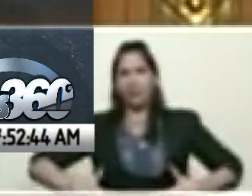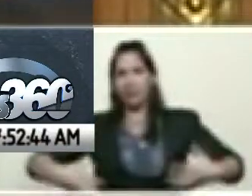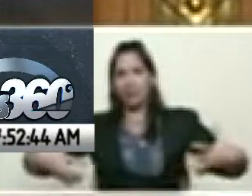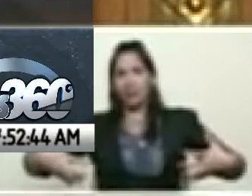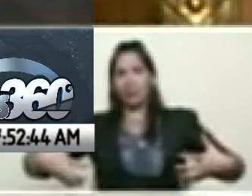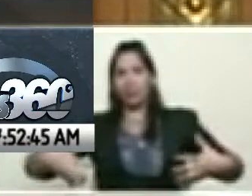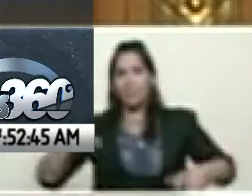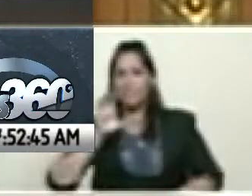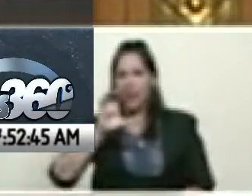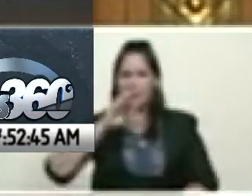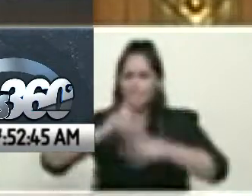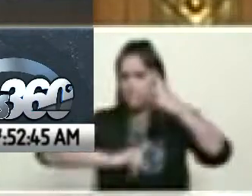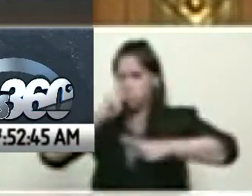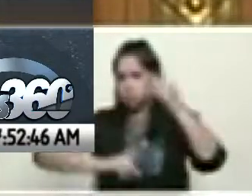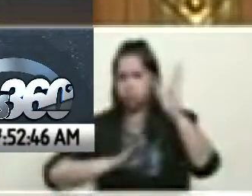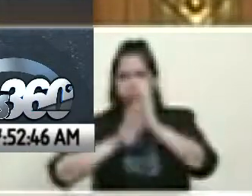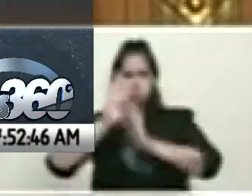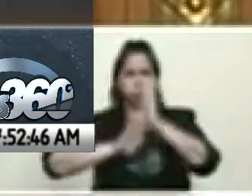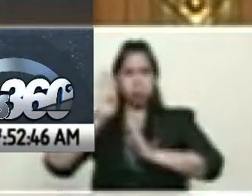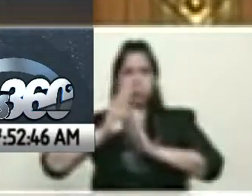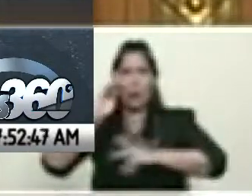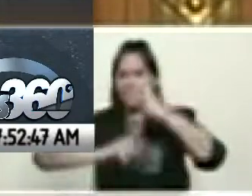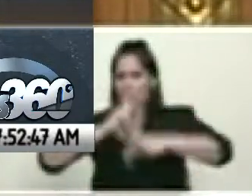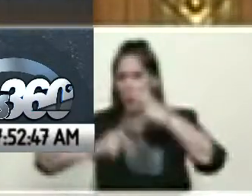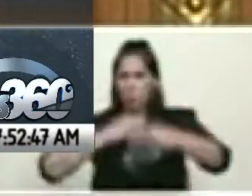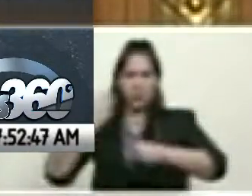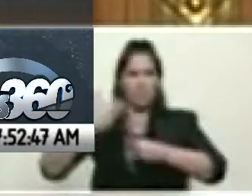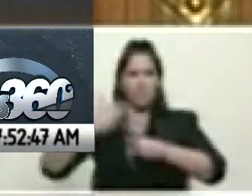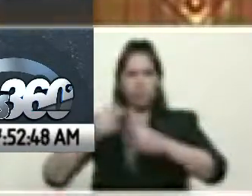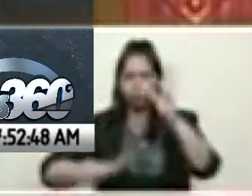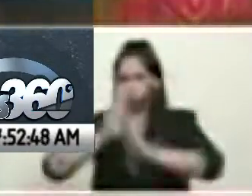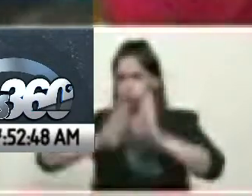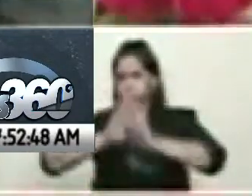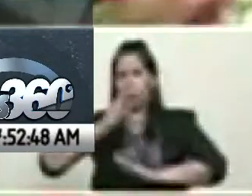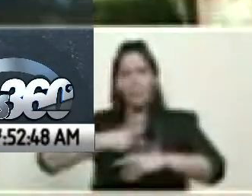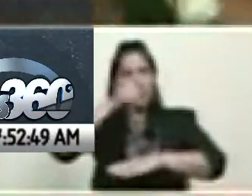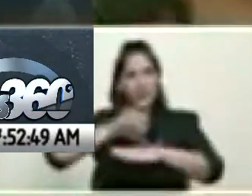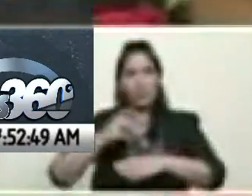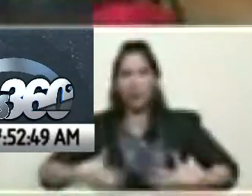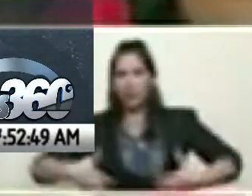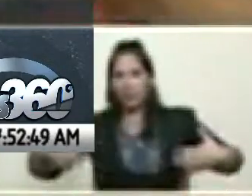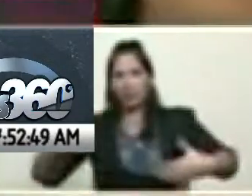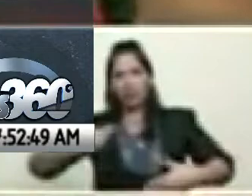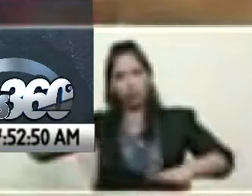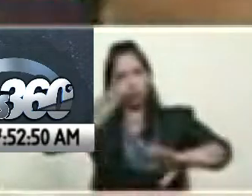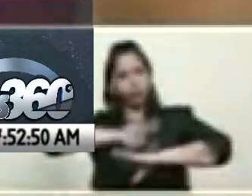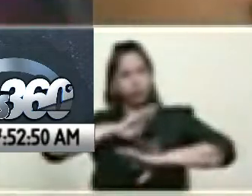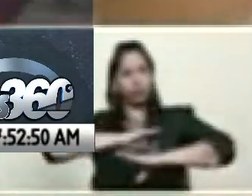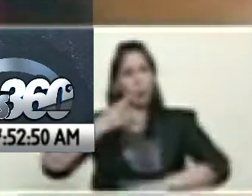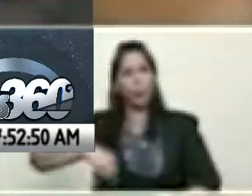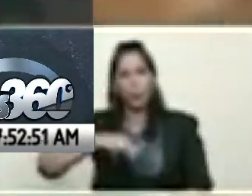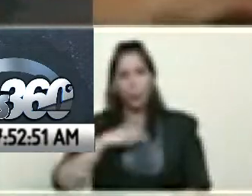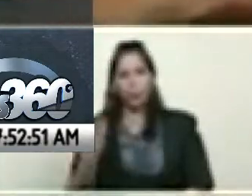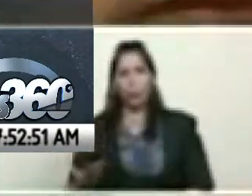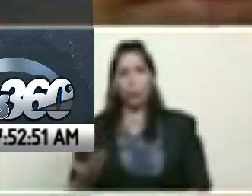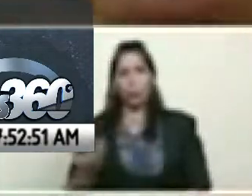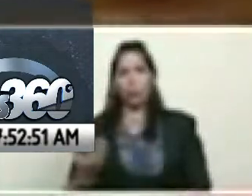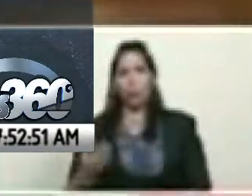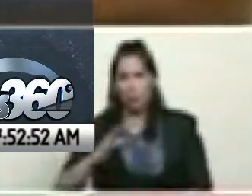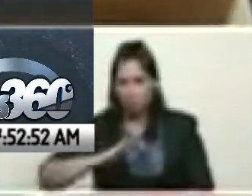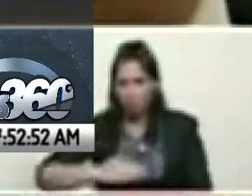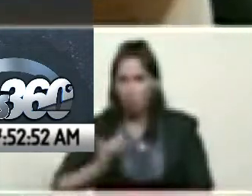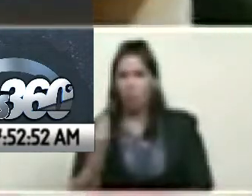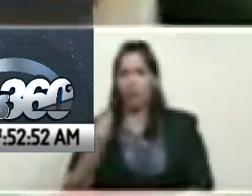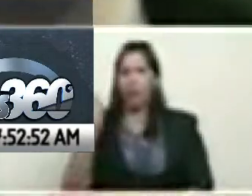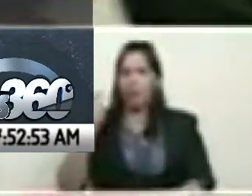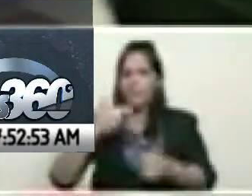vive el país ante esto el presidente mexicano andrés manuel lópez obrador se ha ofrecido como mediador de unas relaciones políticas que pudieran